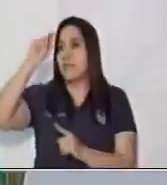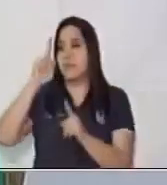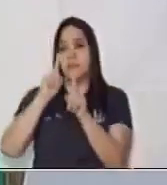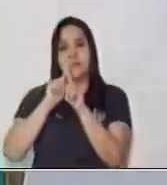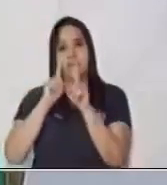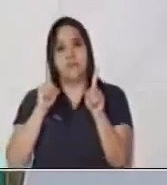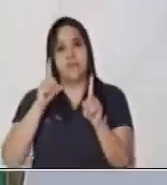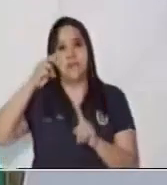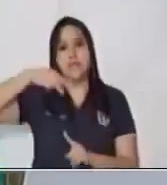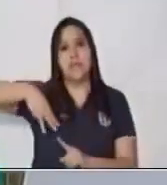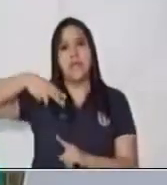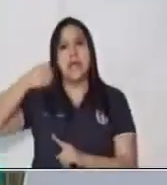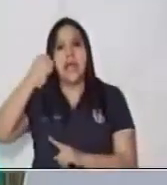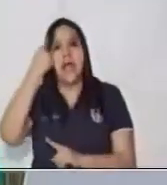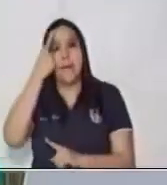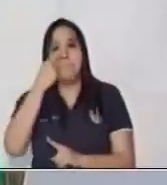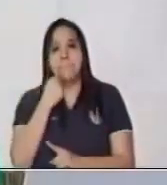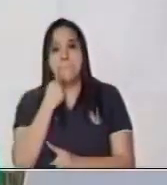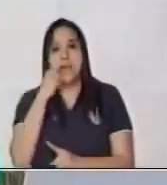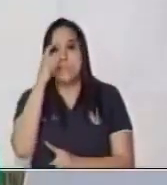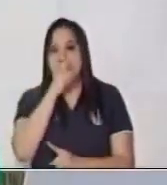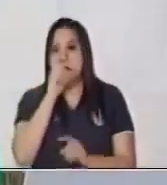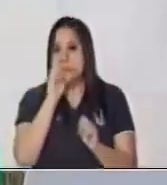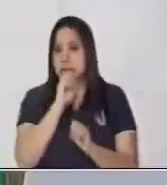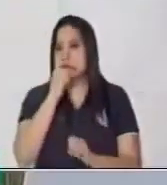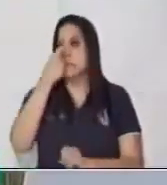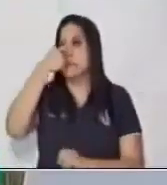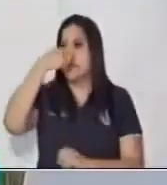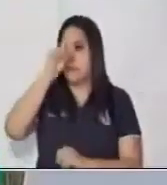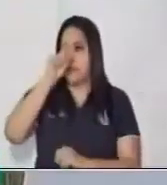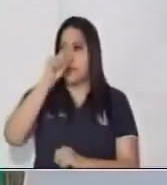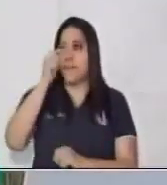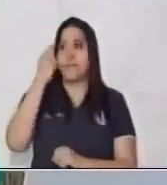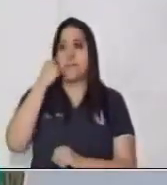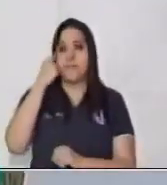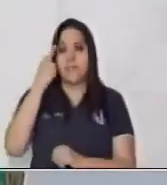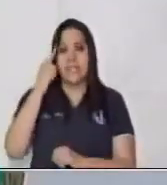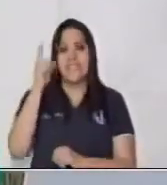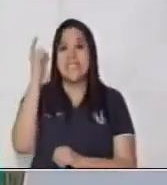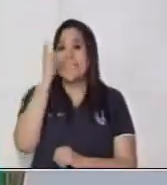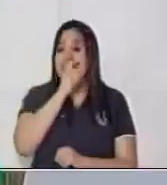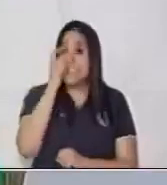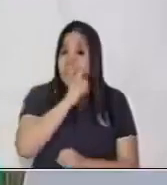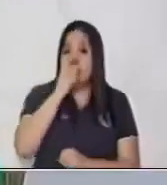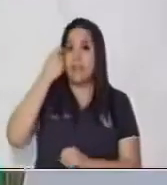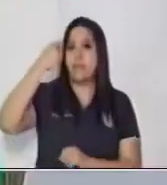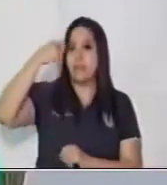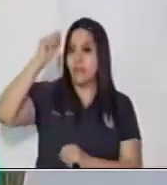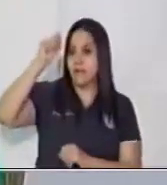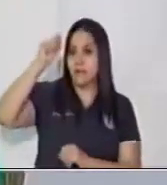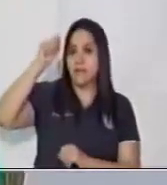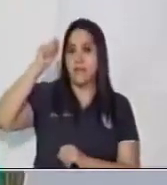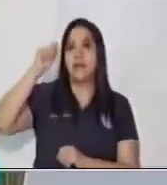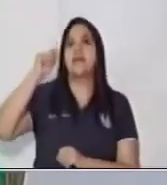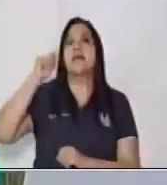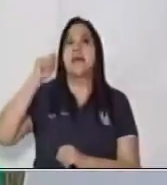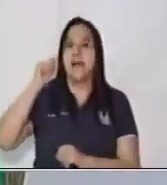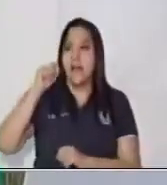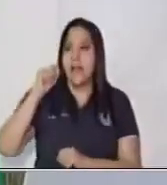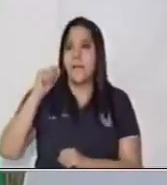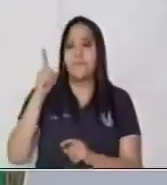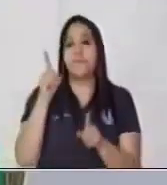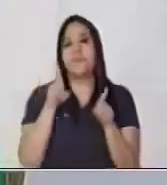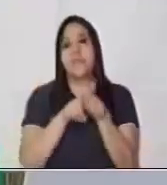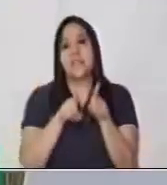entre más con tilde y más sin tilde. Este más sin tilde es una conjunción,